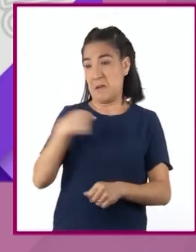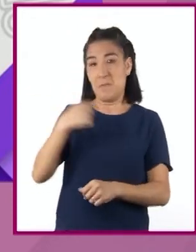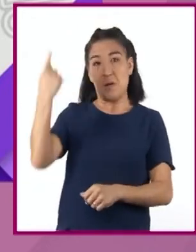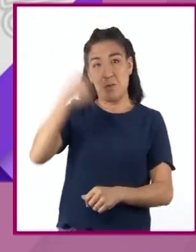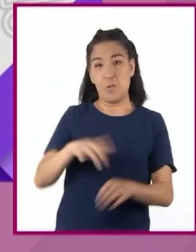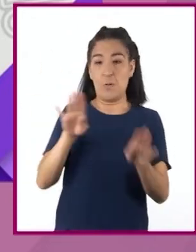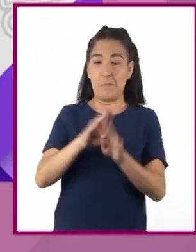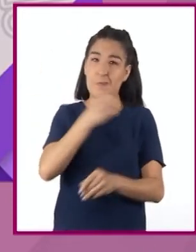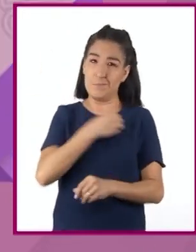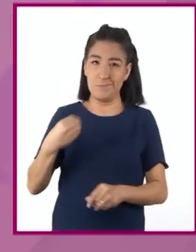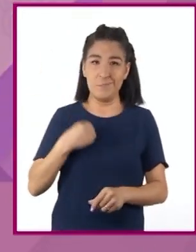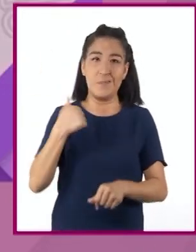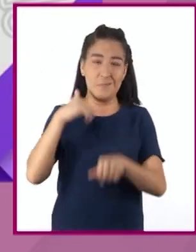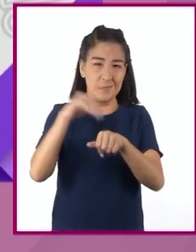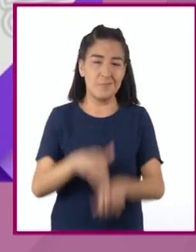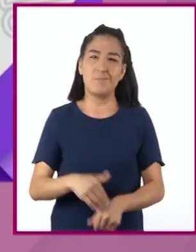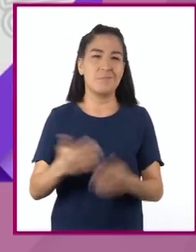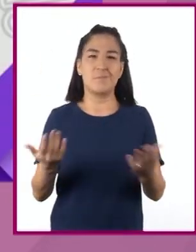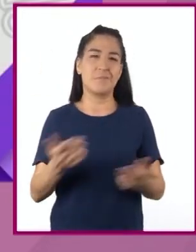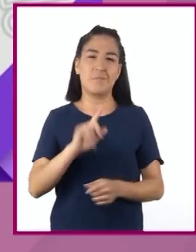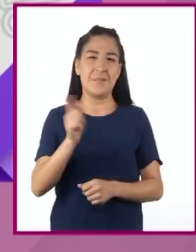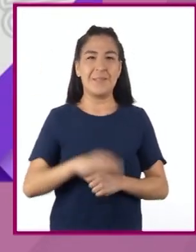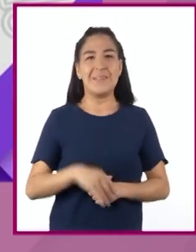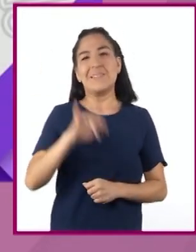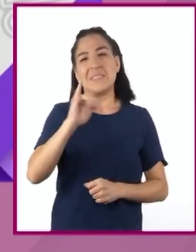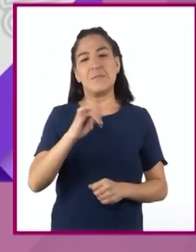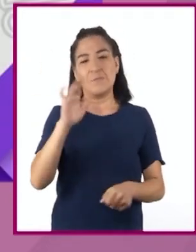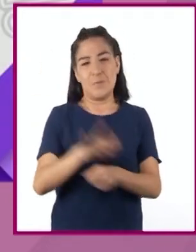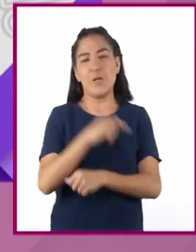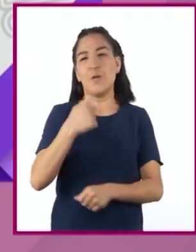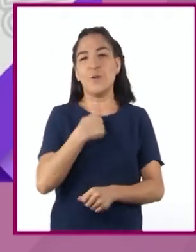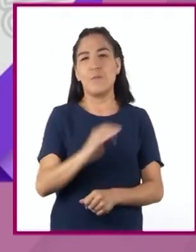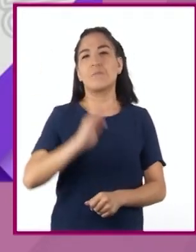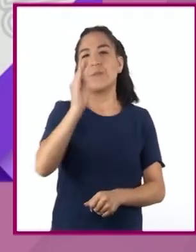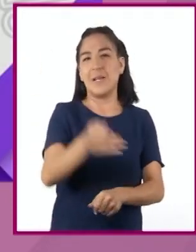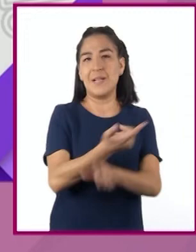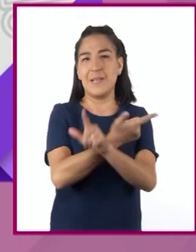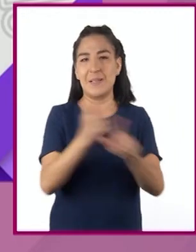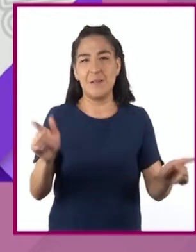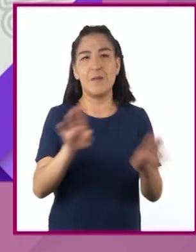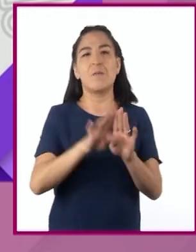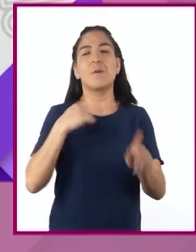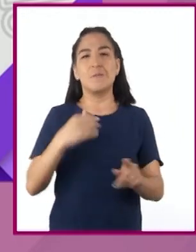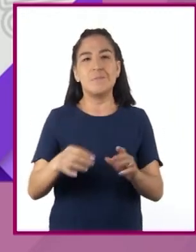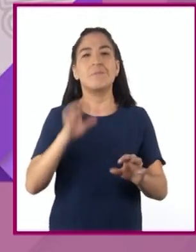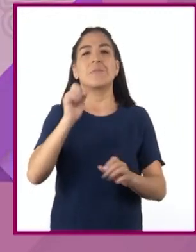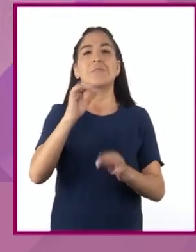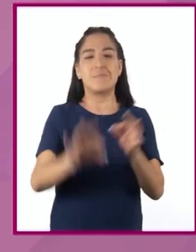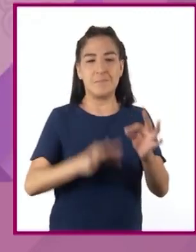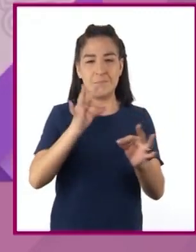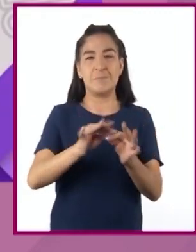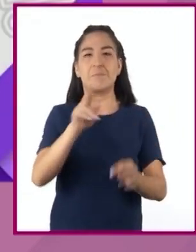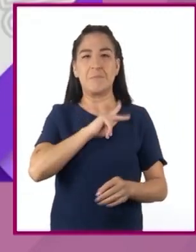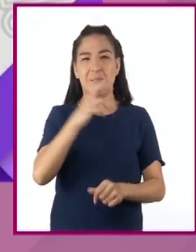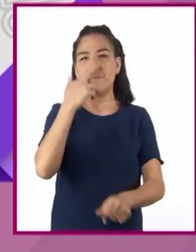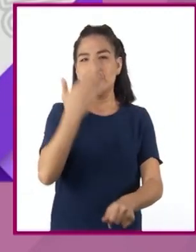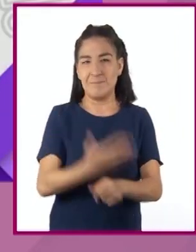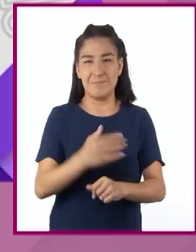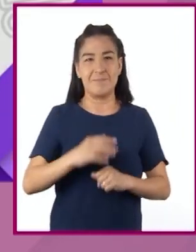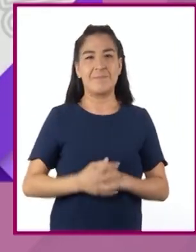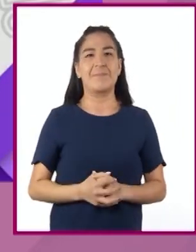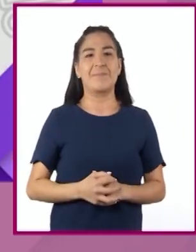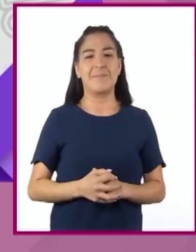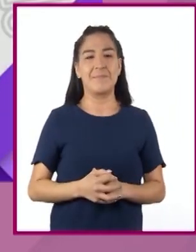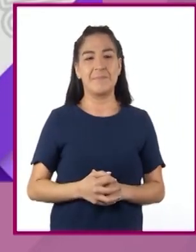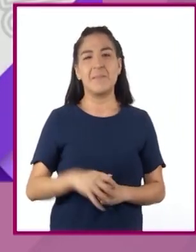decisión de entrar al juego. Sí, porque yo decido con libertad y asumo las consecuencias de mis actos.